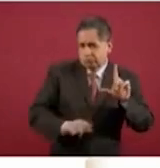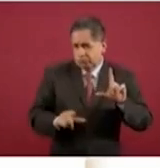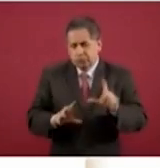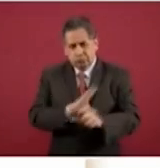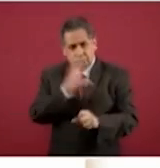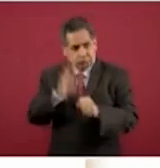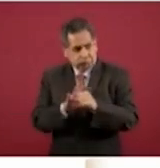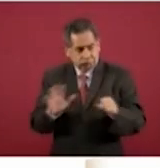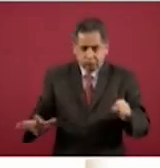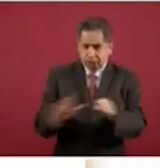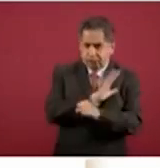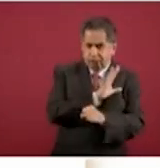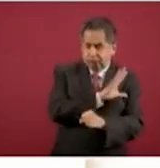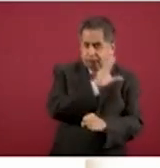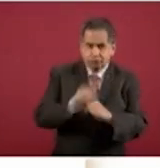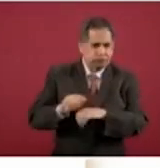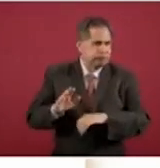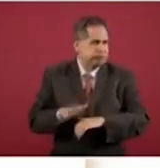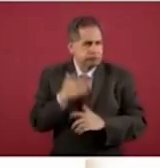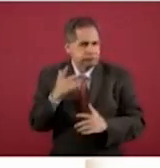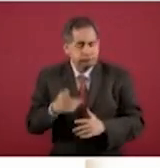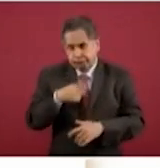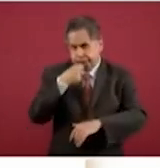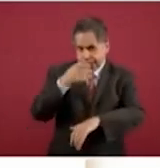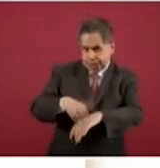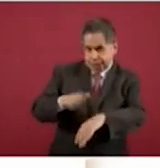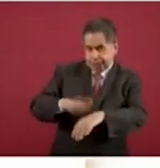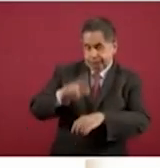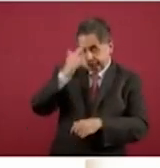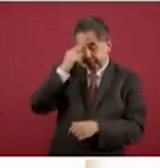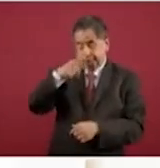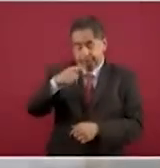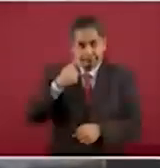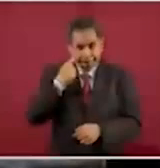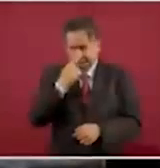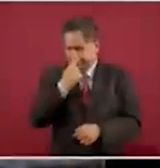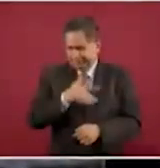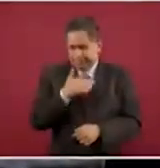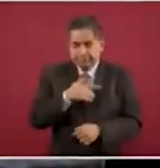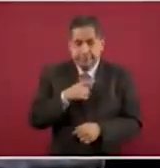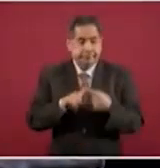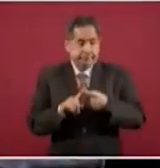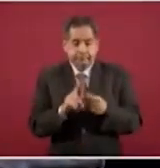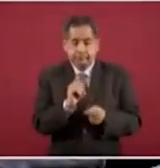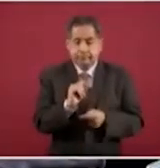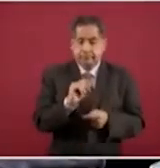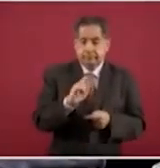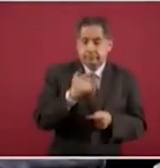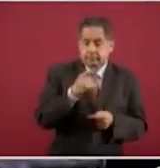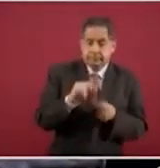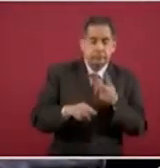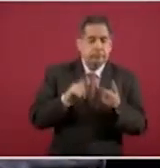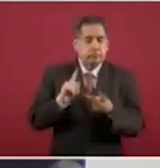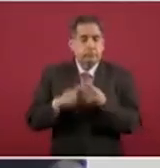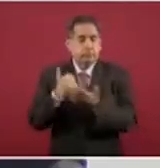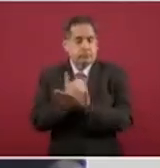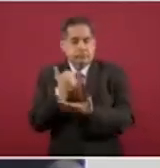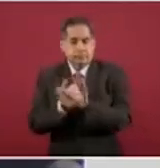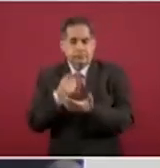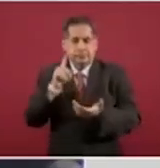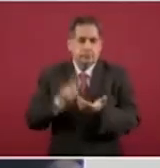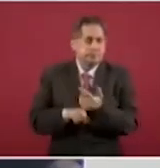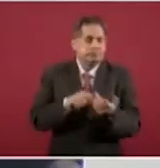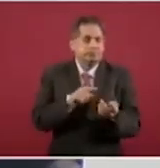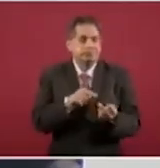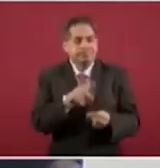porque quiero recordarles que en esos dos productos somos terriblemente